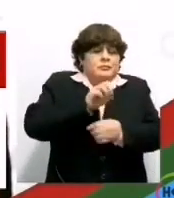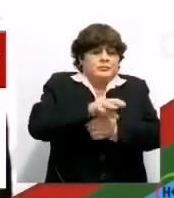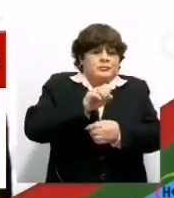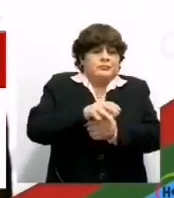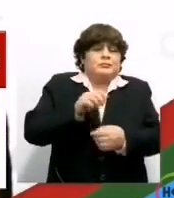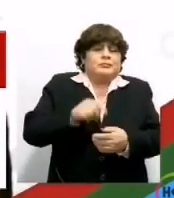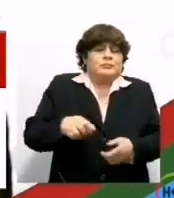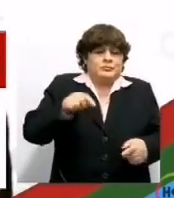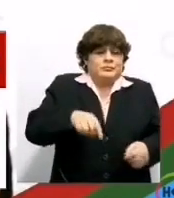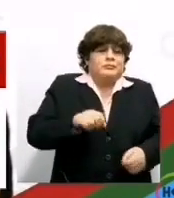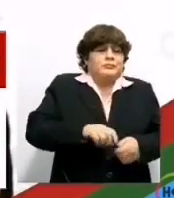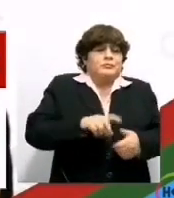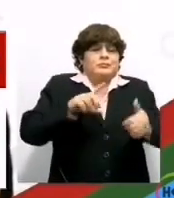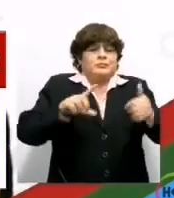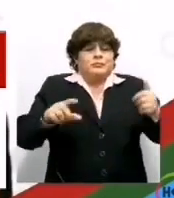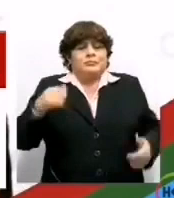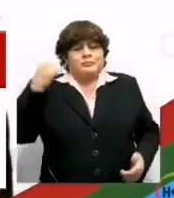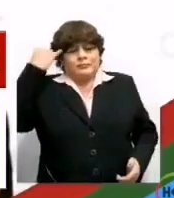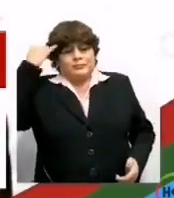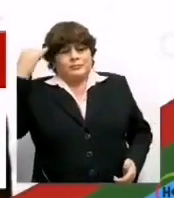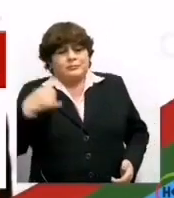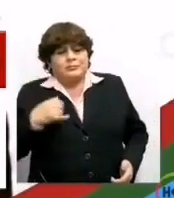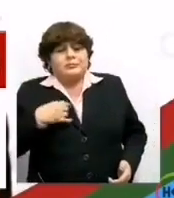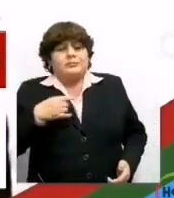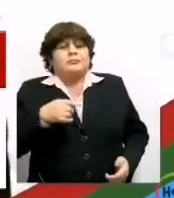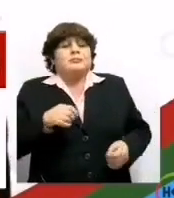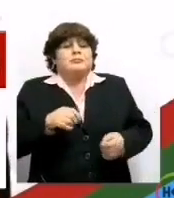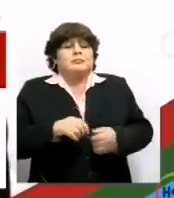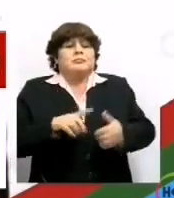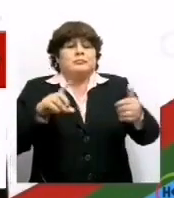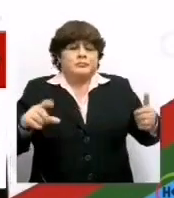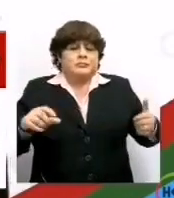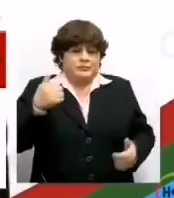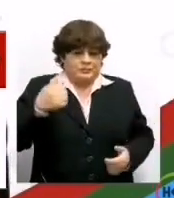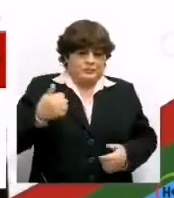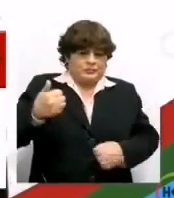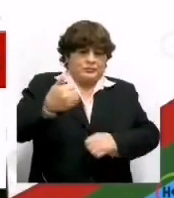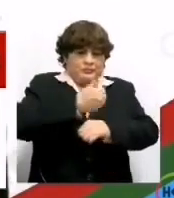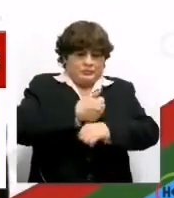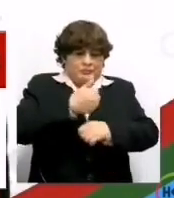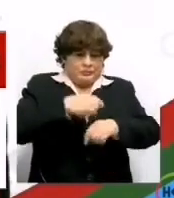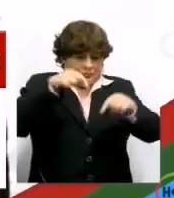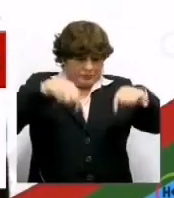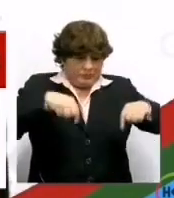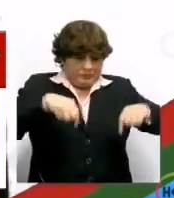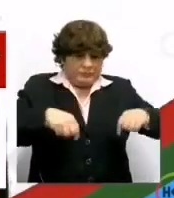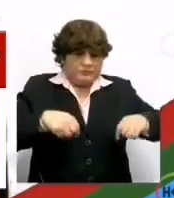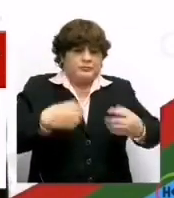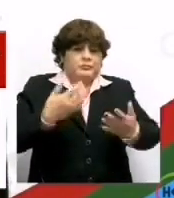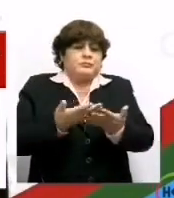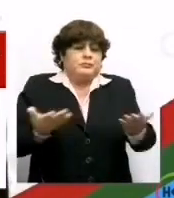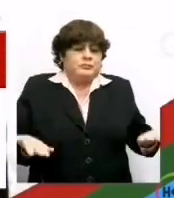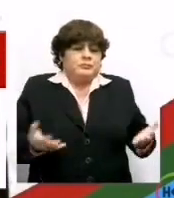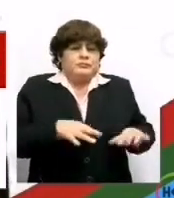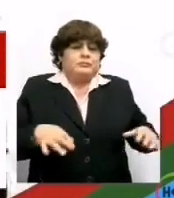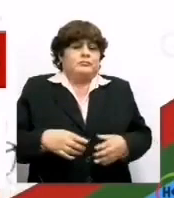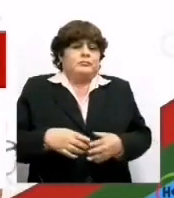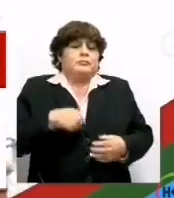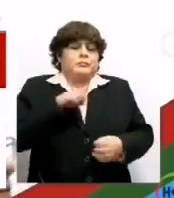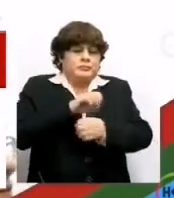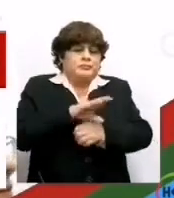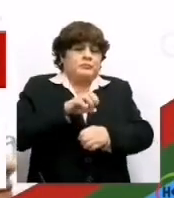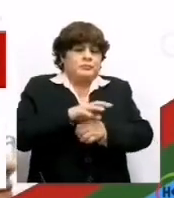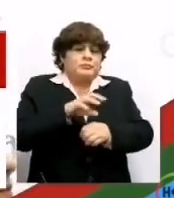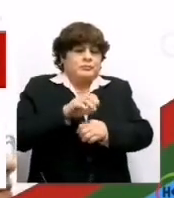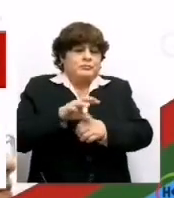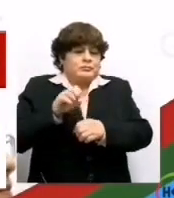candidatos a proponer pero sobre todo a las autoridades de Alianza para el progreso que están en funciones O sea no le da